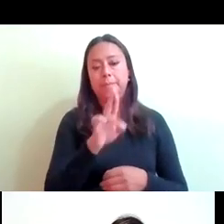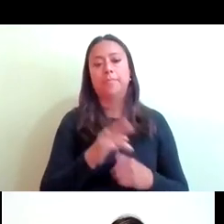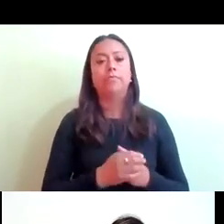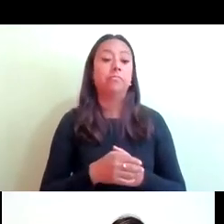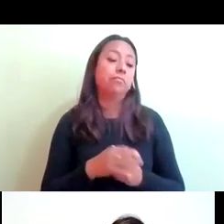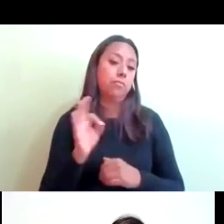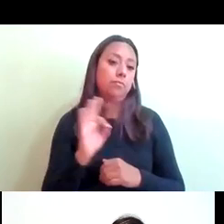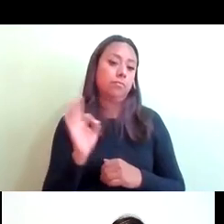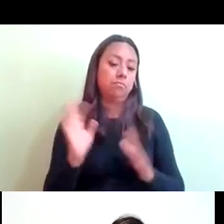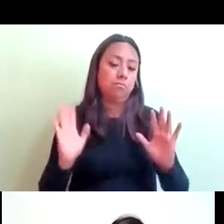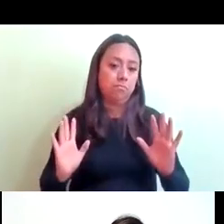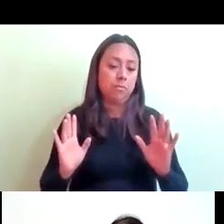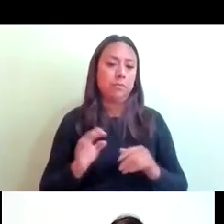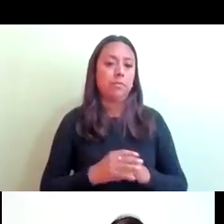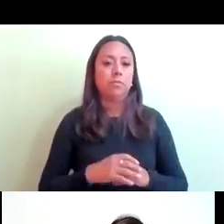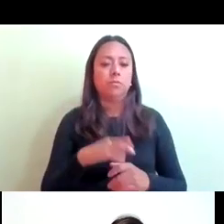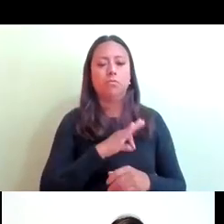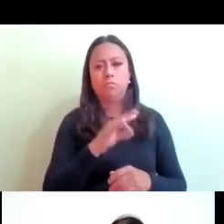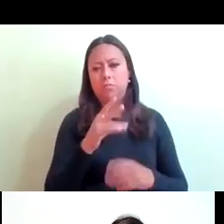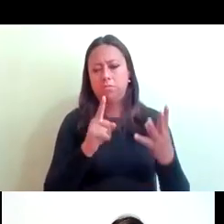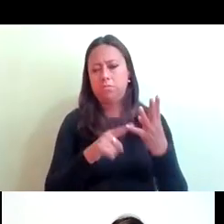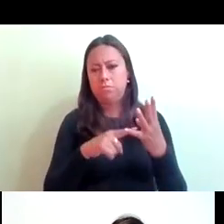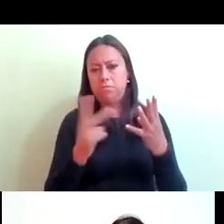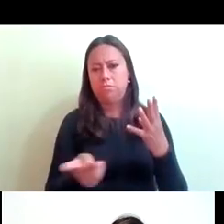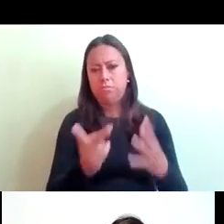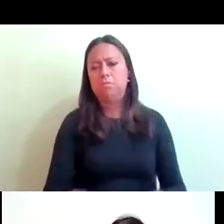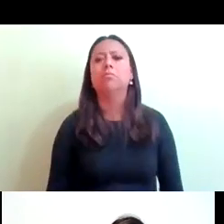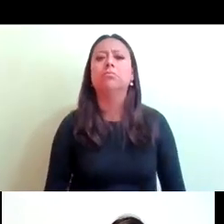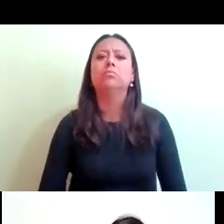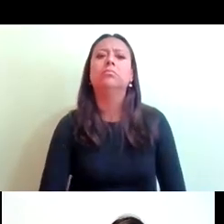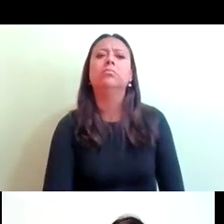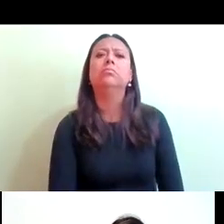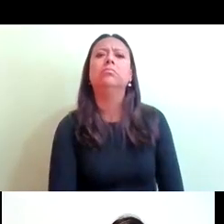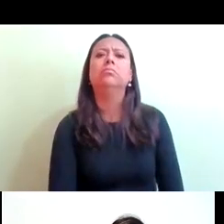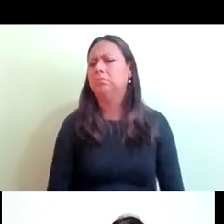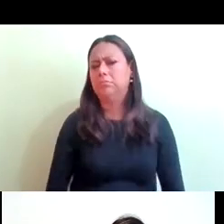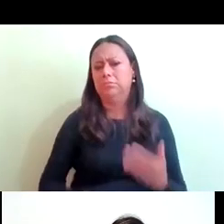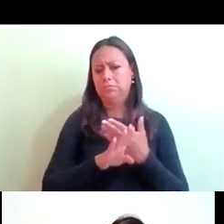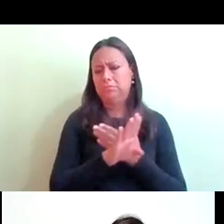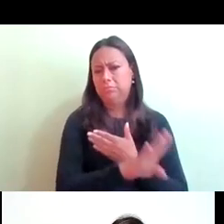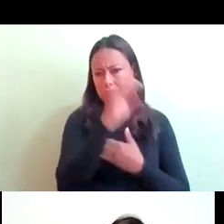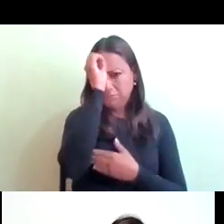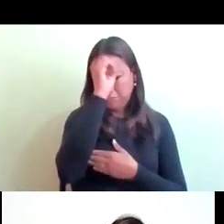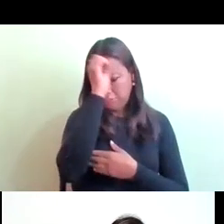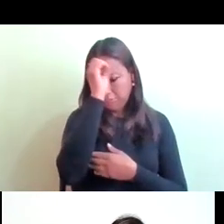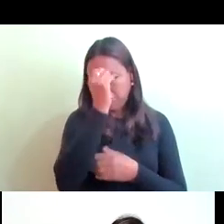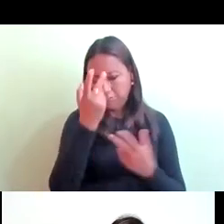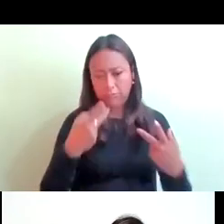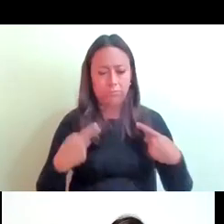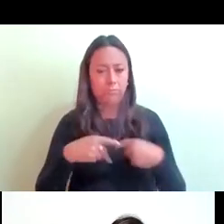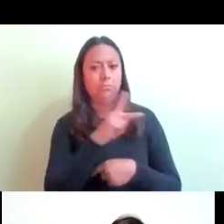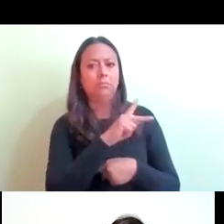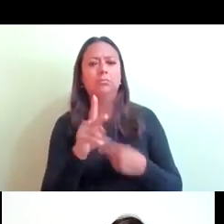ahí, pasemos al cuarto. ¿Por qué no se funda y motiva el rechazo de las opiniones ciudadanas en